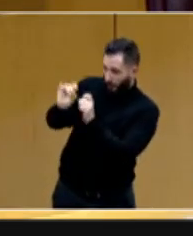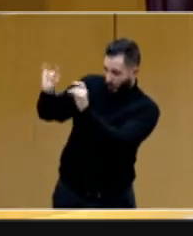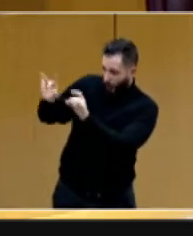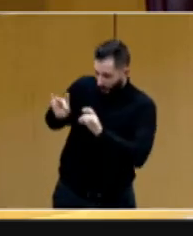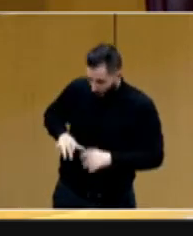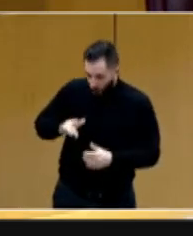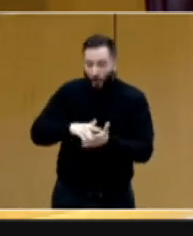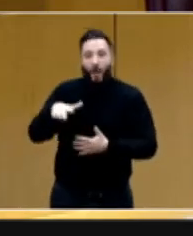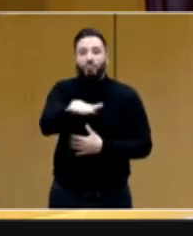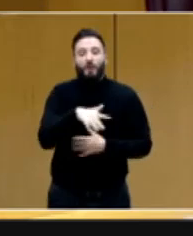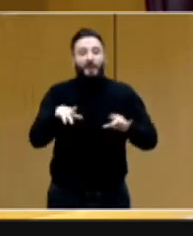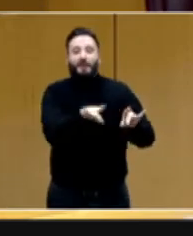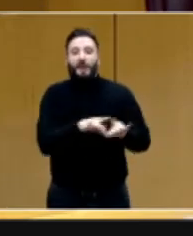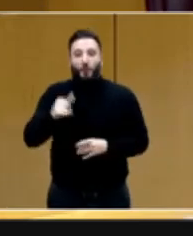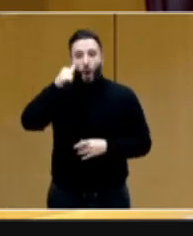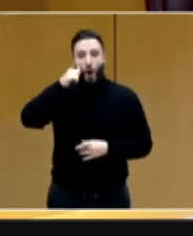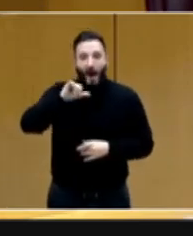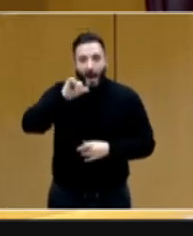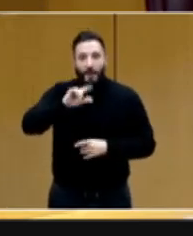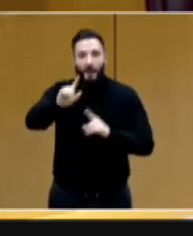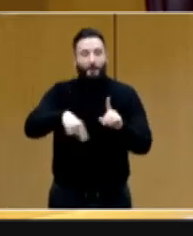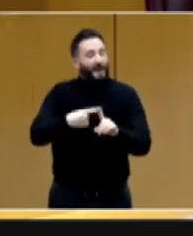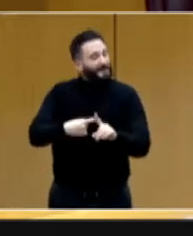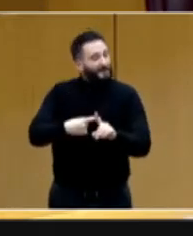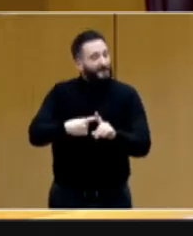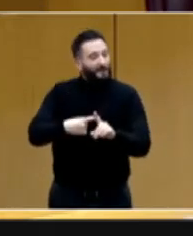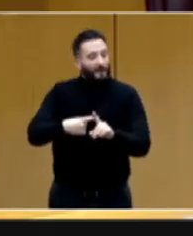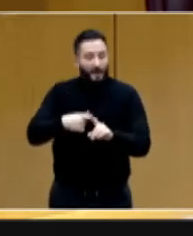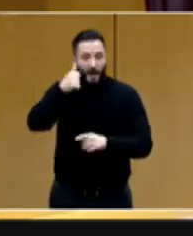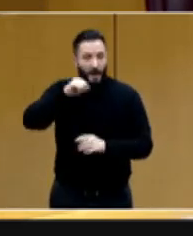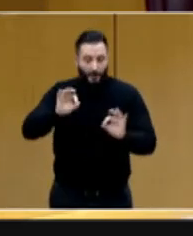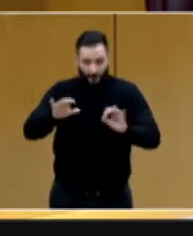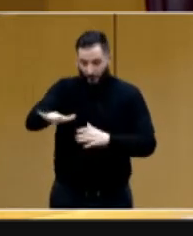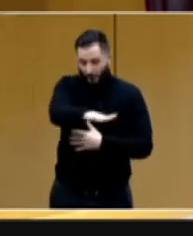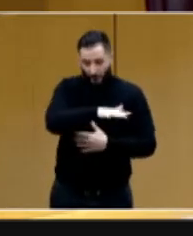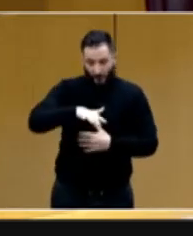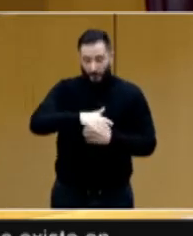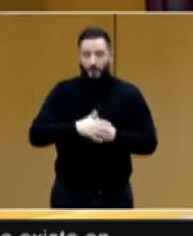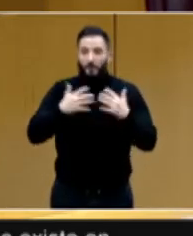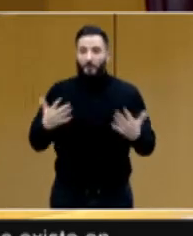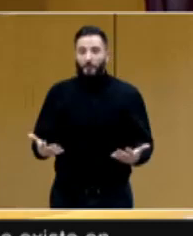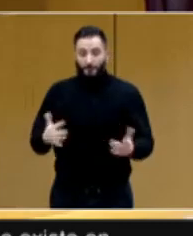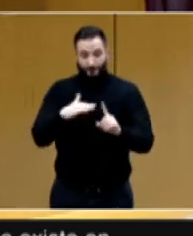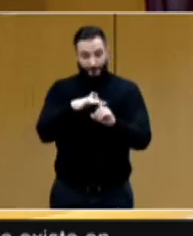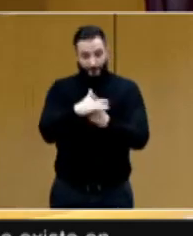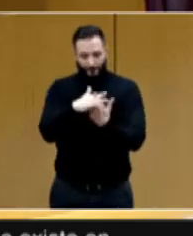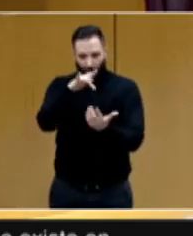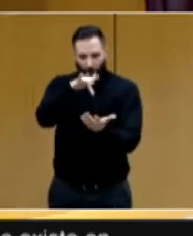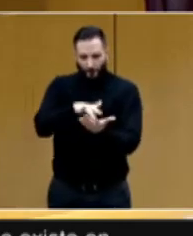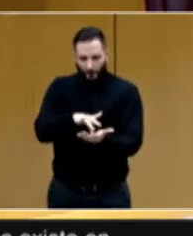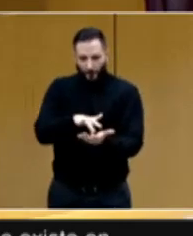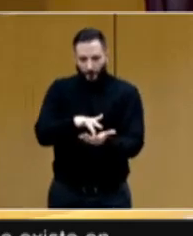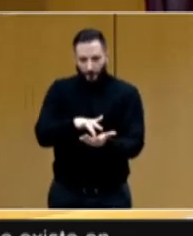en el territorio efectivamente del fuero de ala con lo cual no se encontrábamos con una situación en la que teníamos